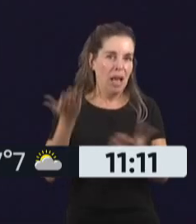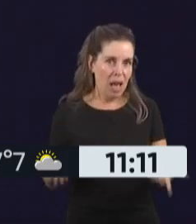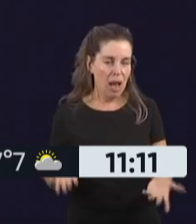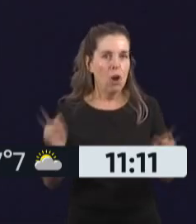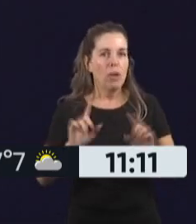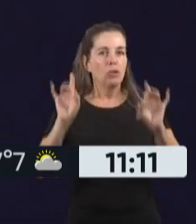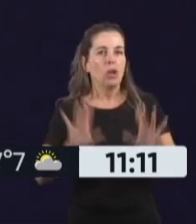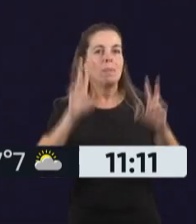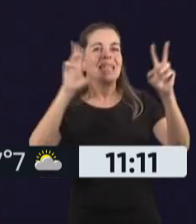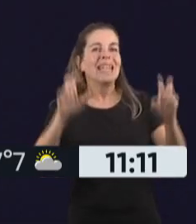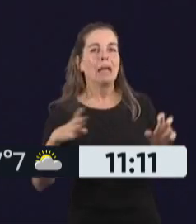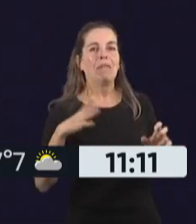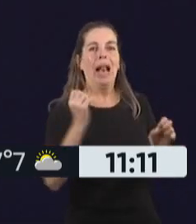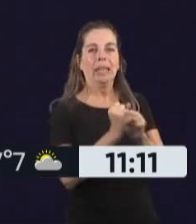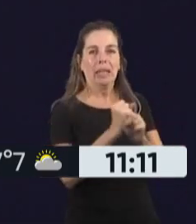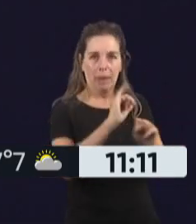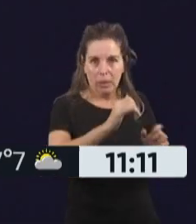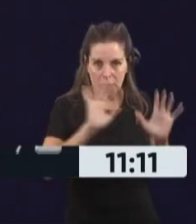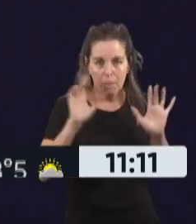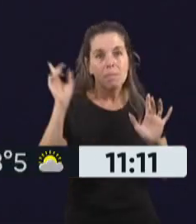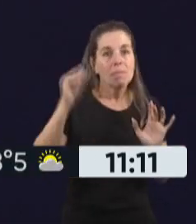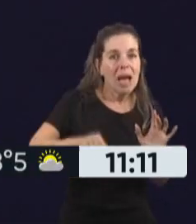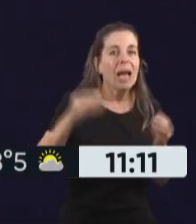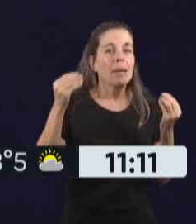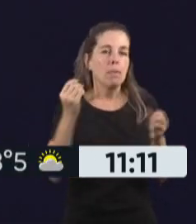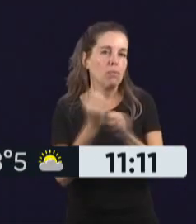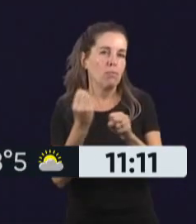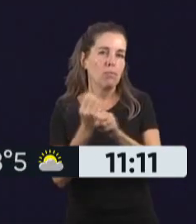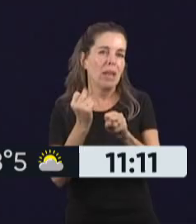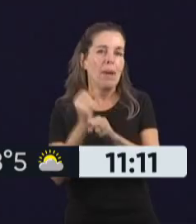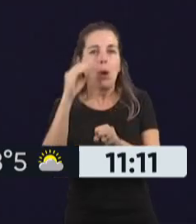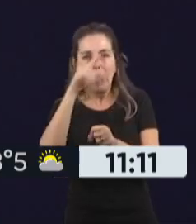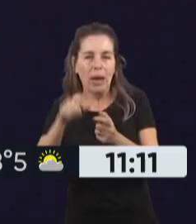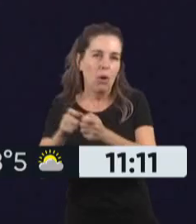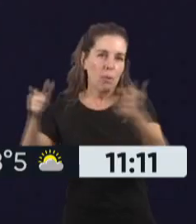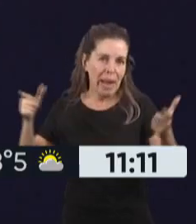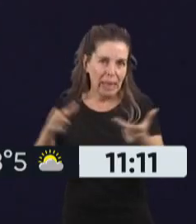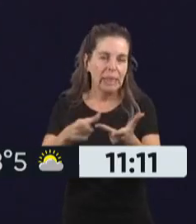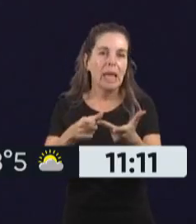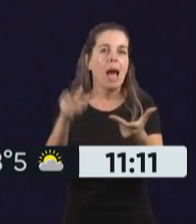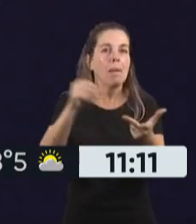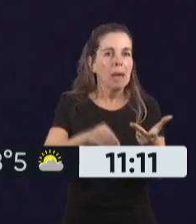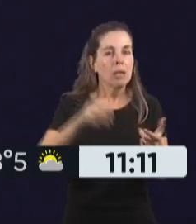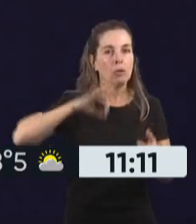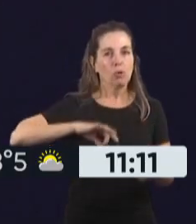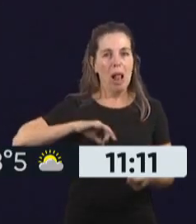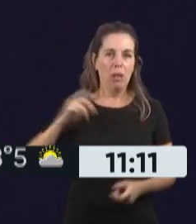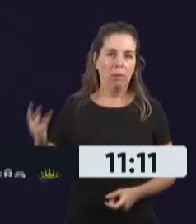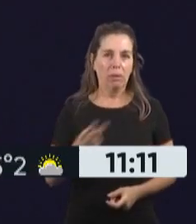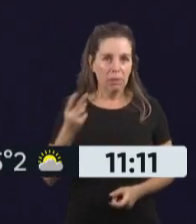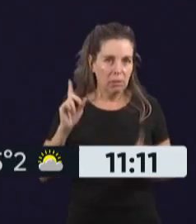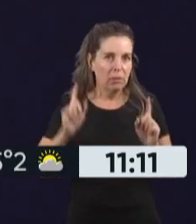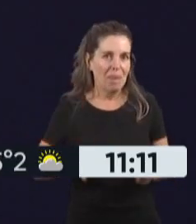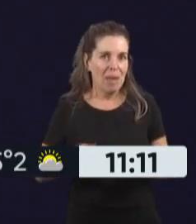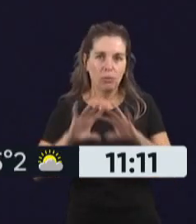de desempleo, sino que tenés problemas en la informalidad y tenés problemas también en los salarios miserables. Y por supuesto